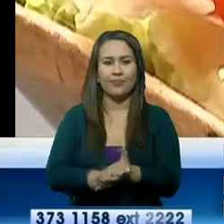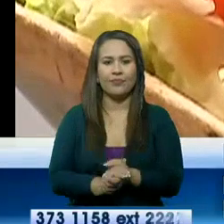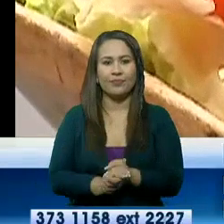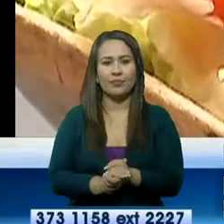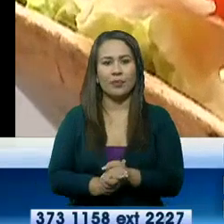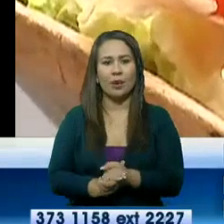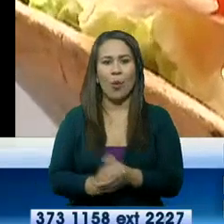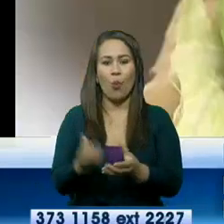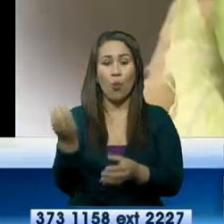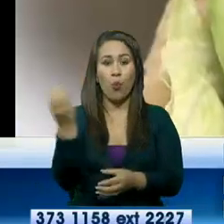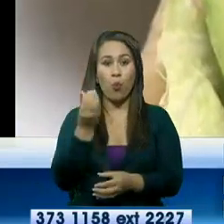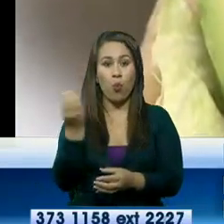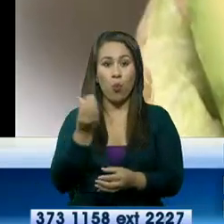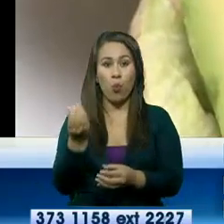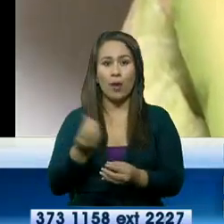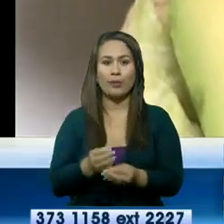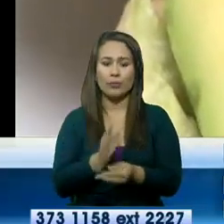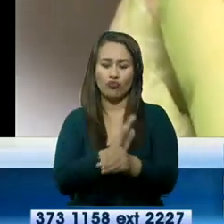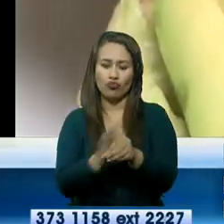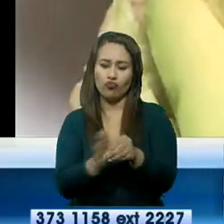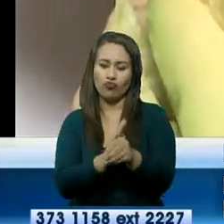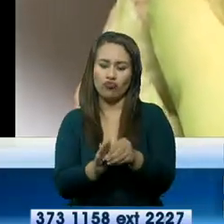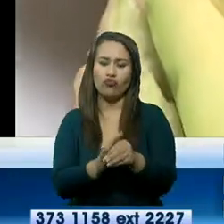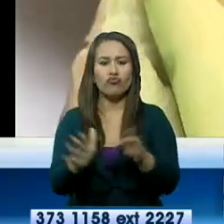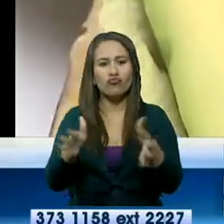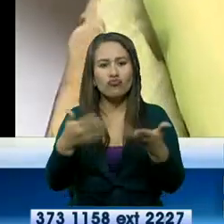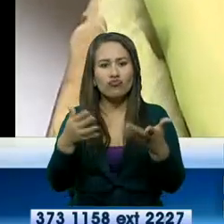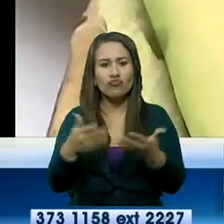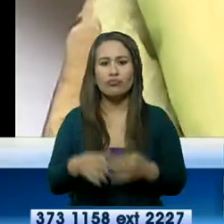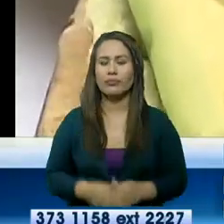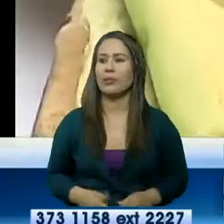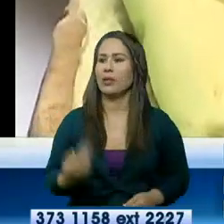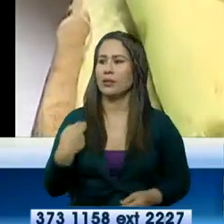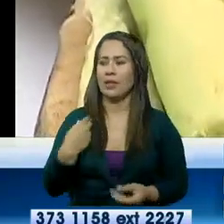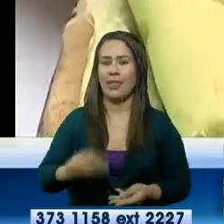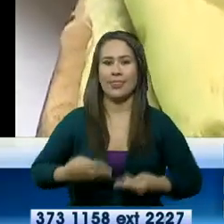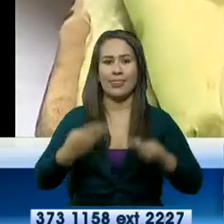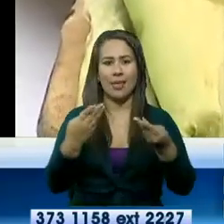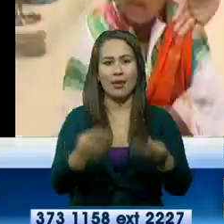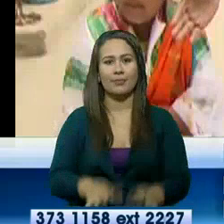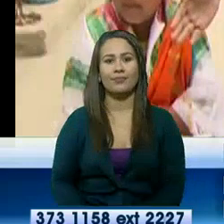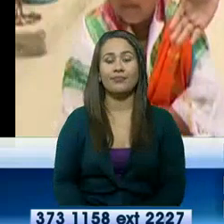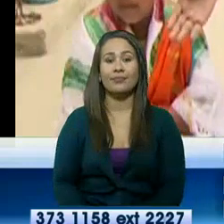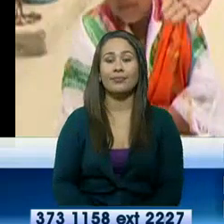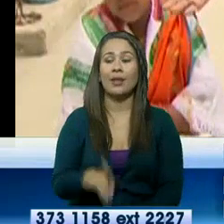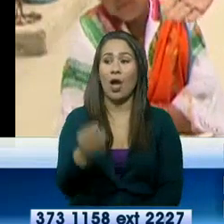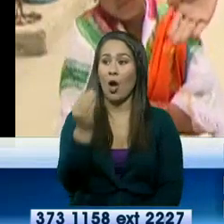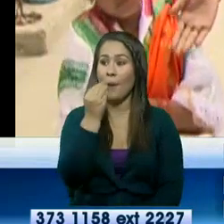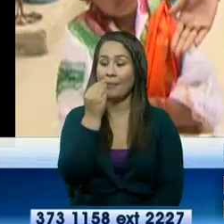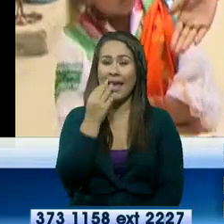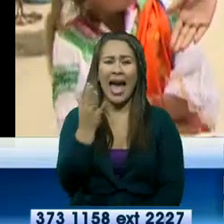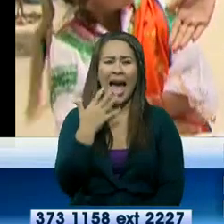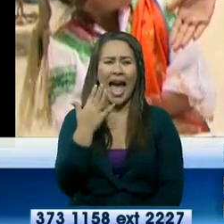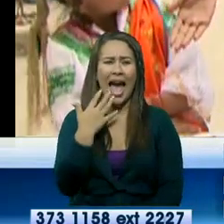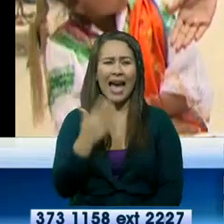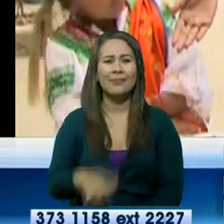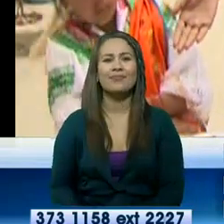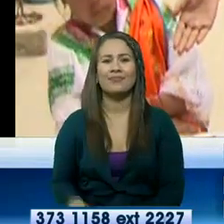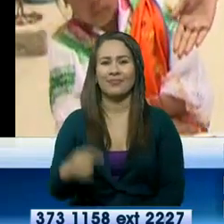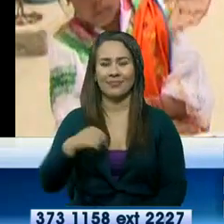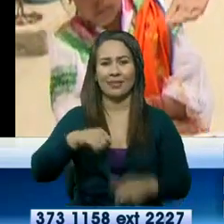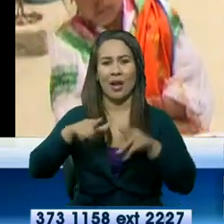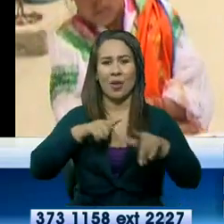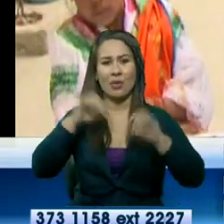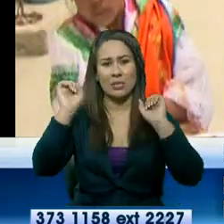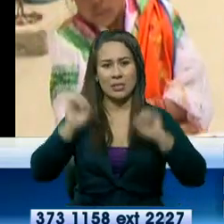está los huevitos, el tomatito, lechuguita. Es lo que les sirve. ¿Y este plato de acá es el ají de cuy? El ají de cuy, sí.